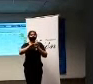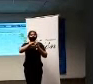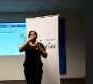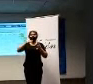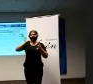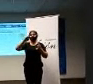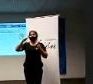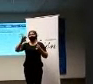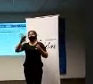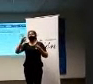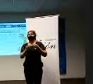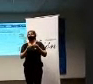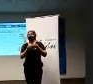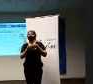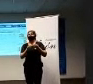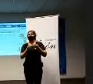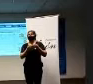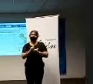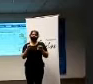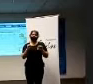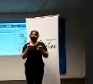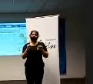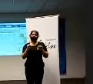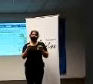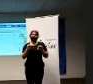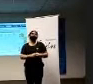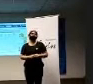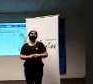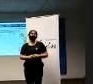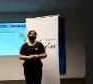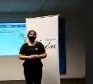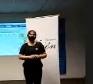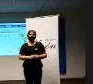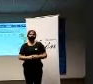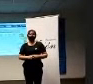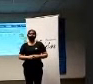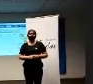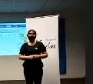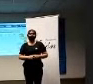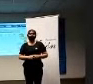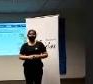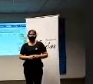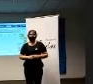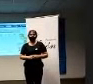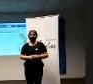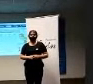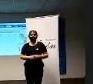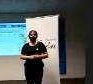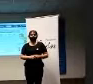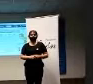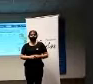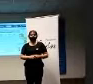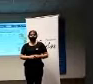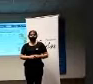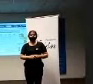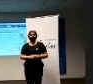Entonces, teniendo esto, nos dice, hay una clasificación de niveles que se tiene en cuenta a nivel, si ven